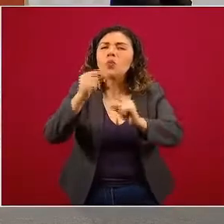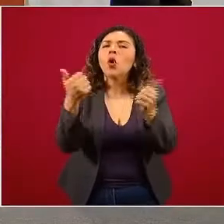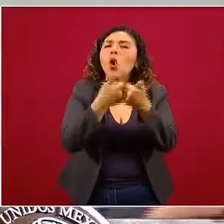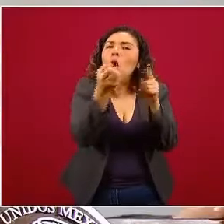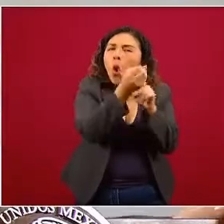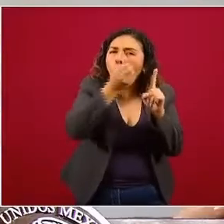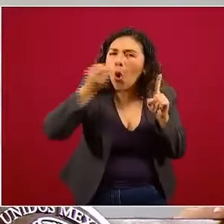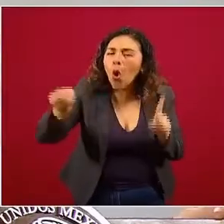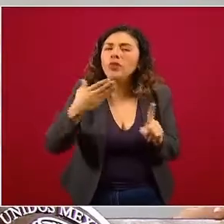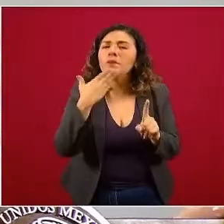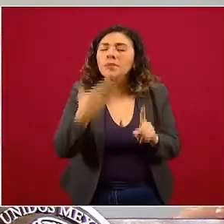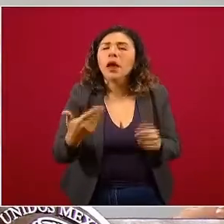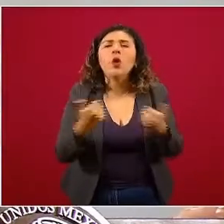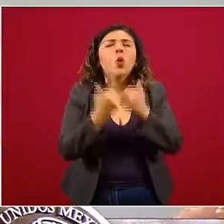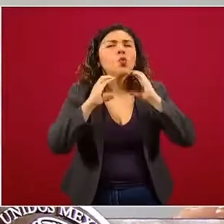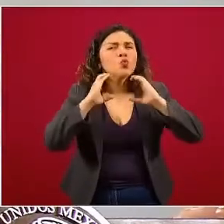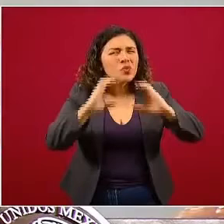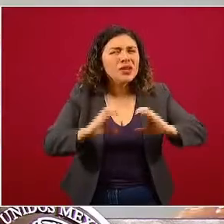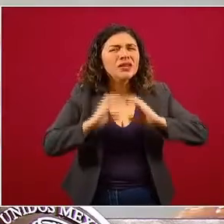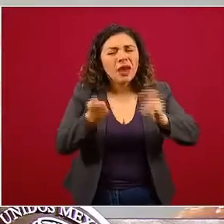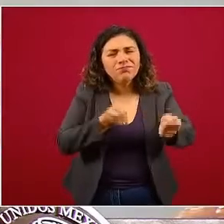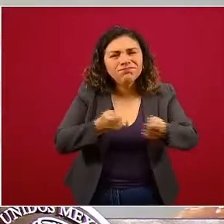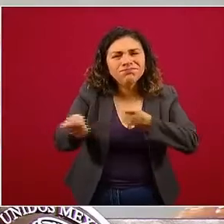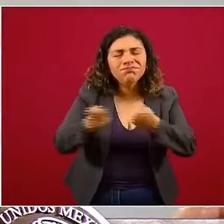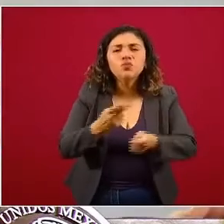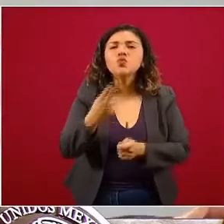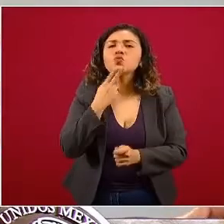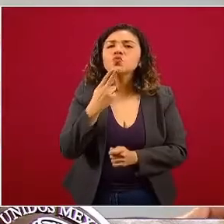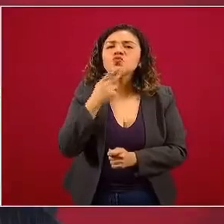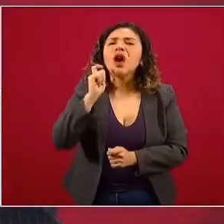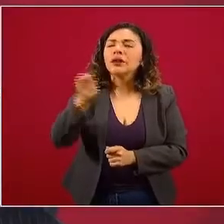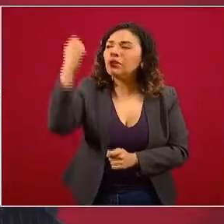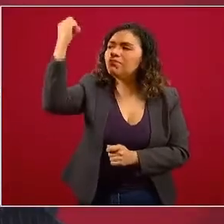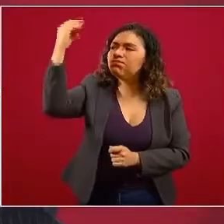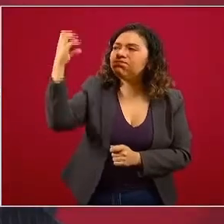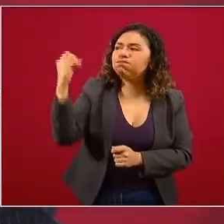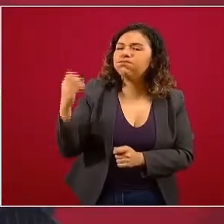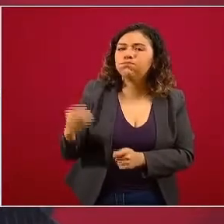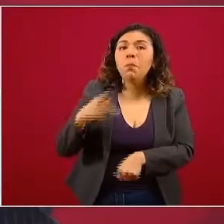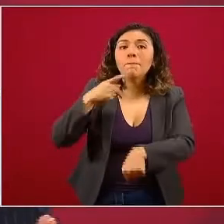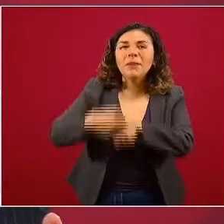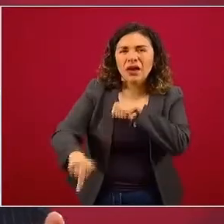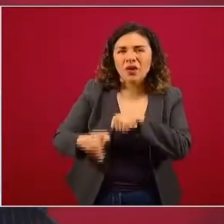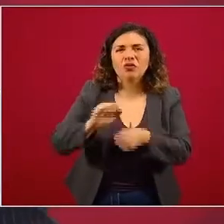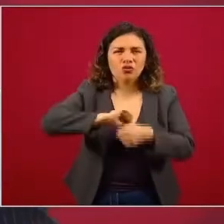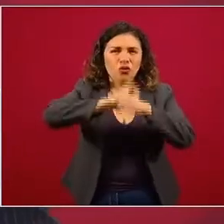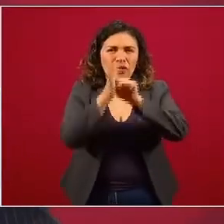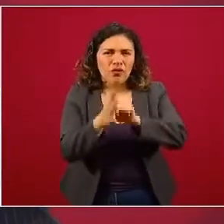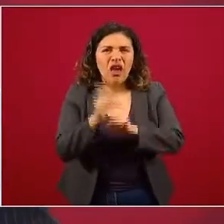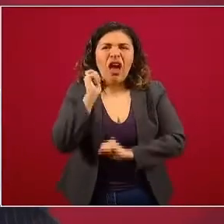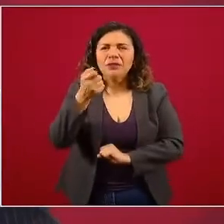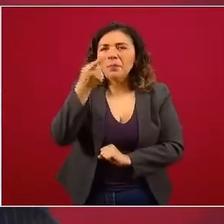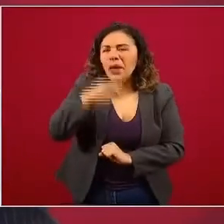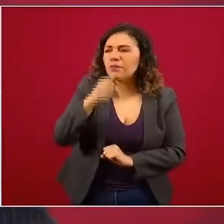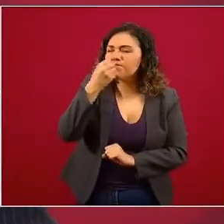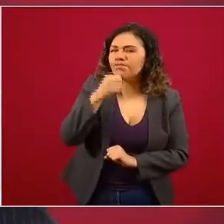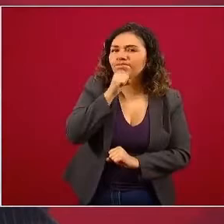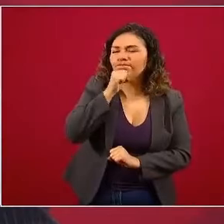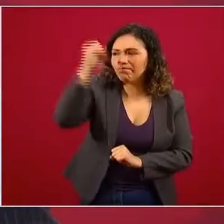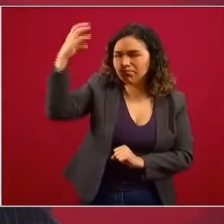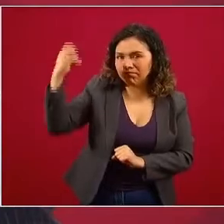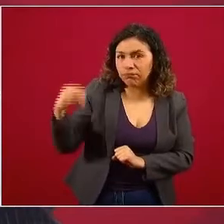que ha sido cuidado con el uso de un semáforo de riesgo sanitario COVID. Y